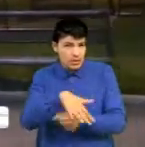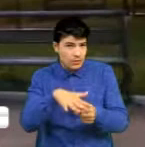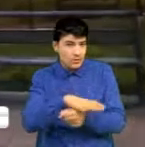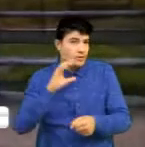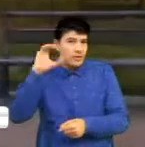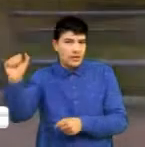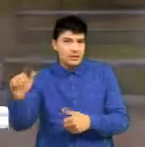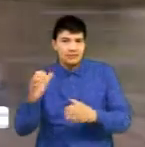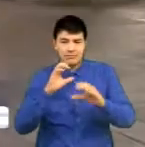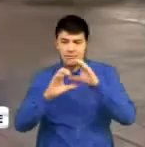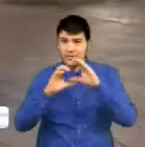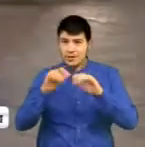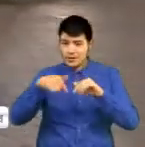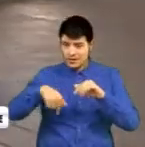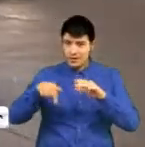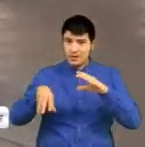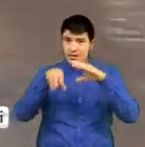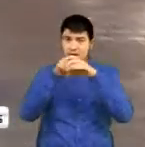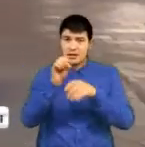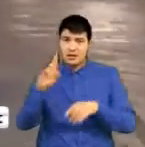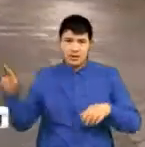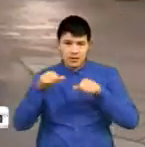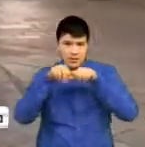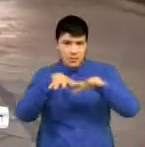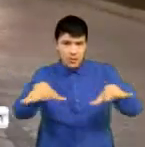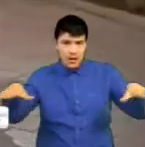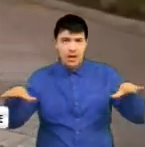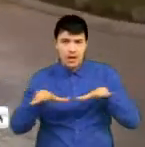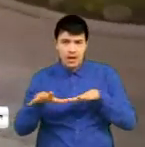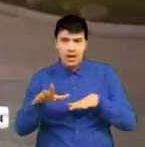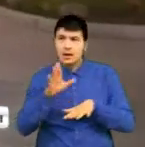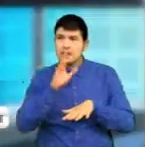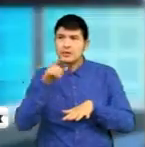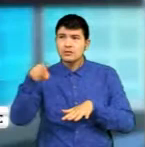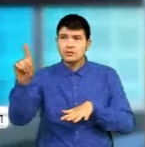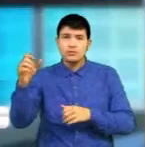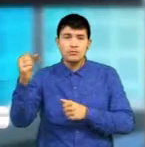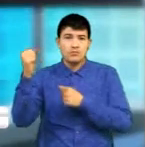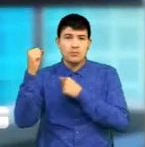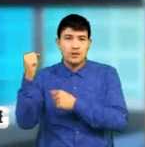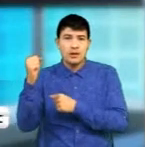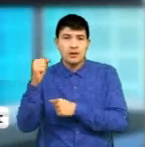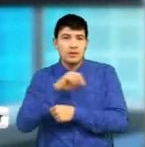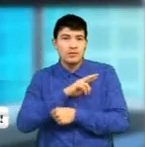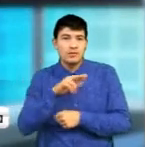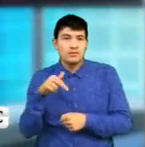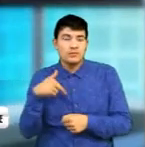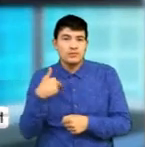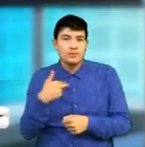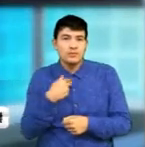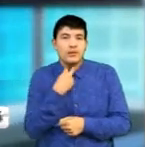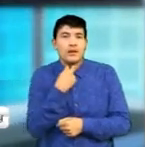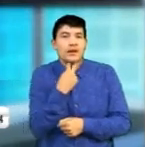comunicación no somos el multiplicador de quienes están en el poder. Simplemente somos la